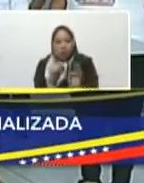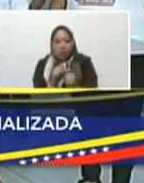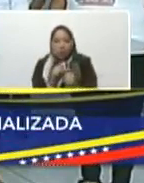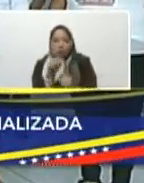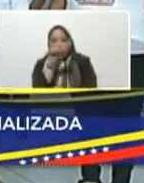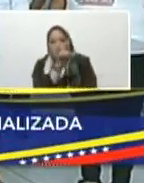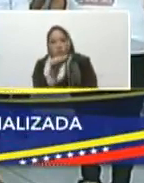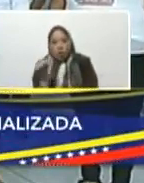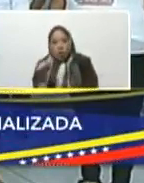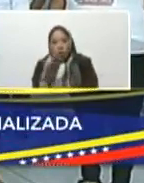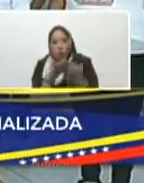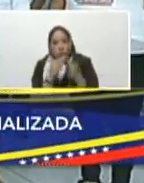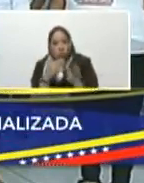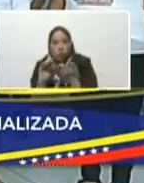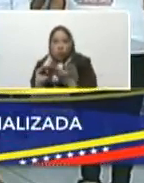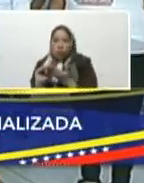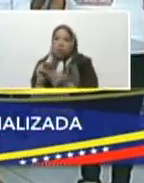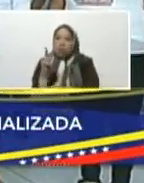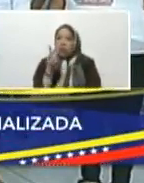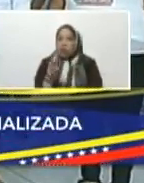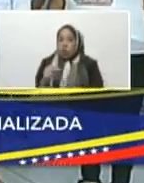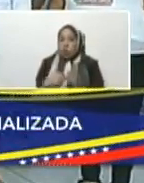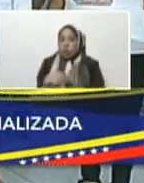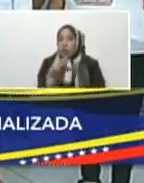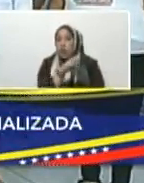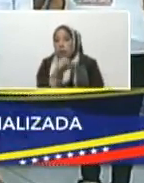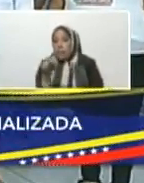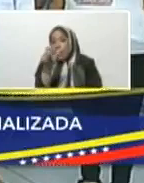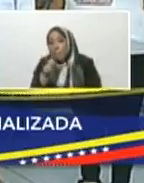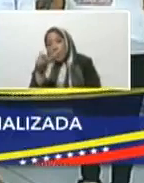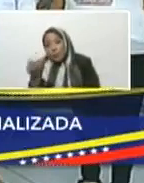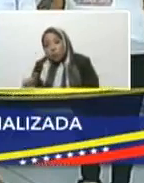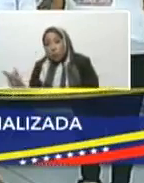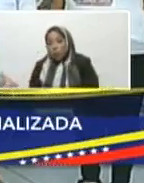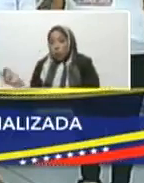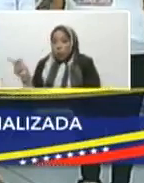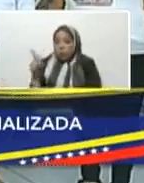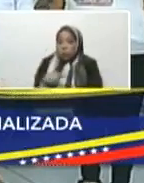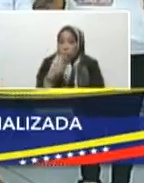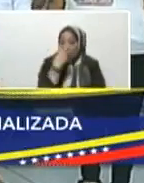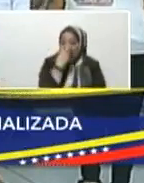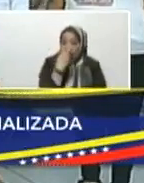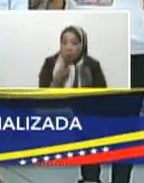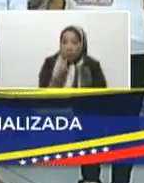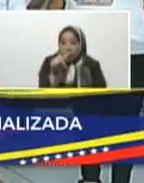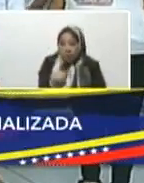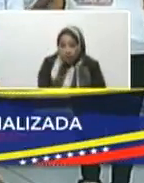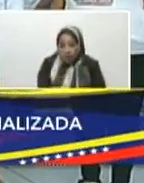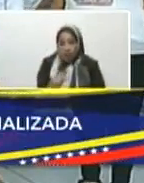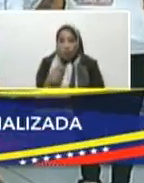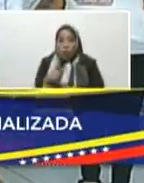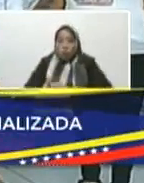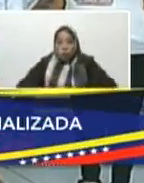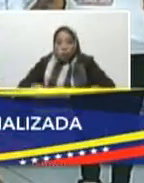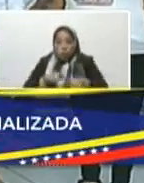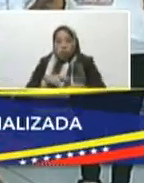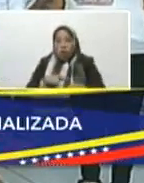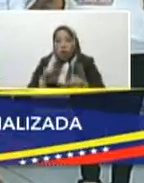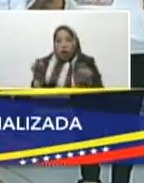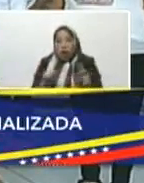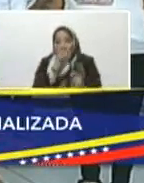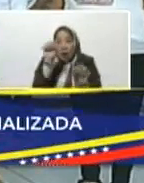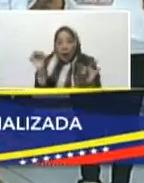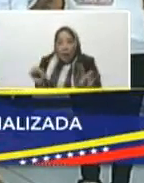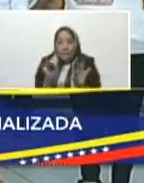en cada una de las comunidades. Más de 200.000 personas van a visitar aquí el punto y círculo de lo que estamos hablando de esta clínica especializada. Va a